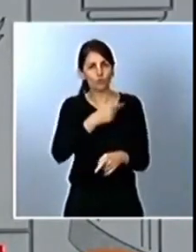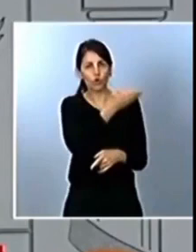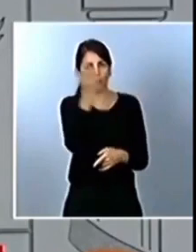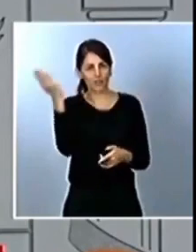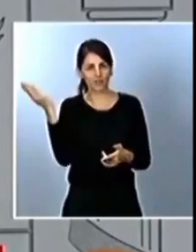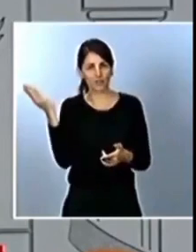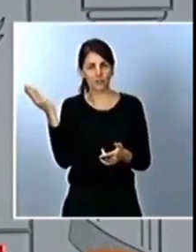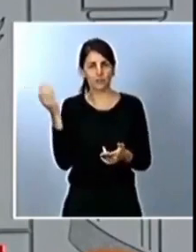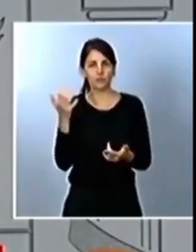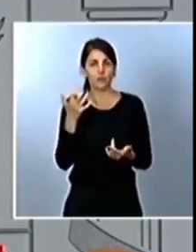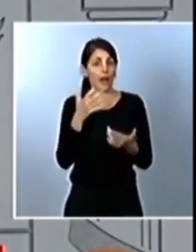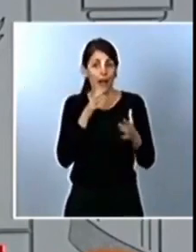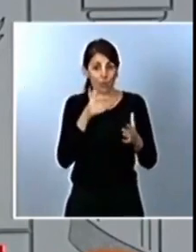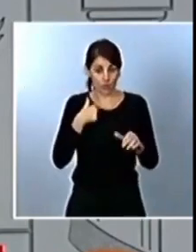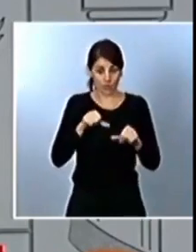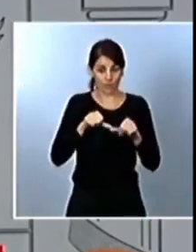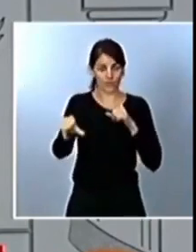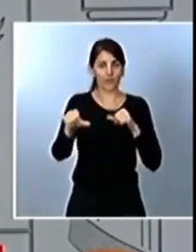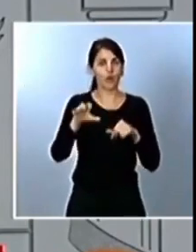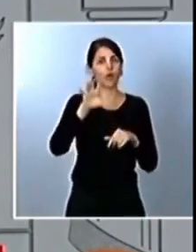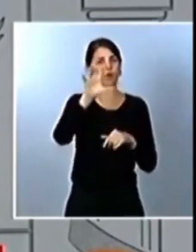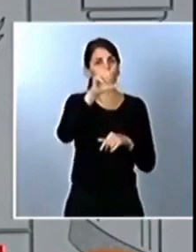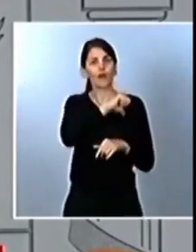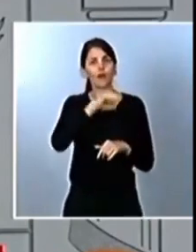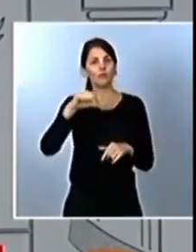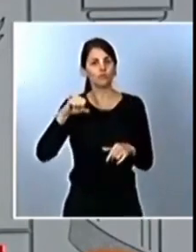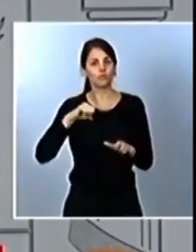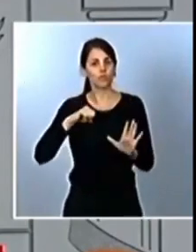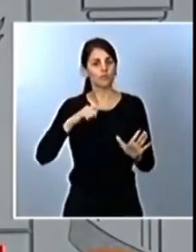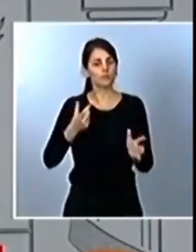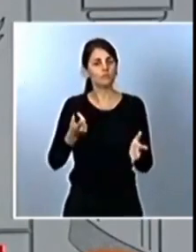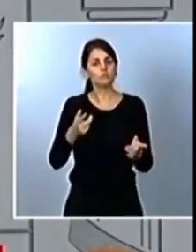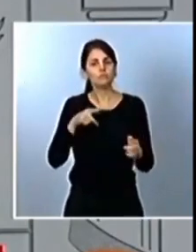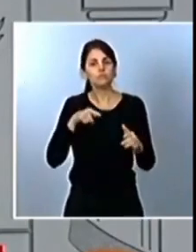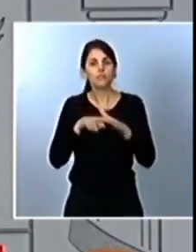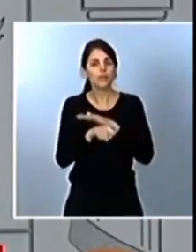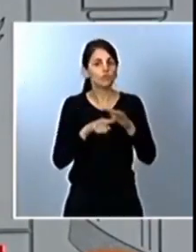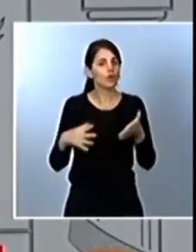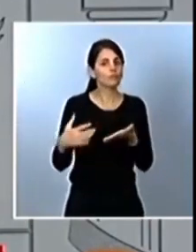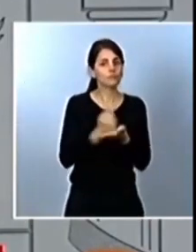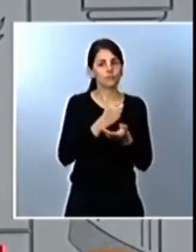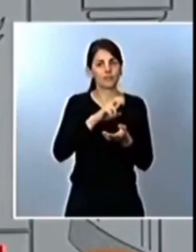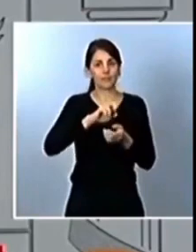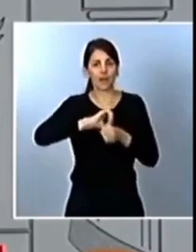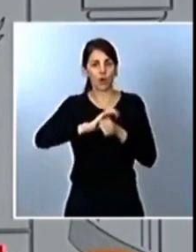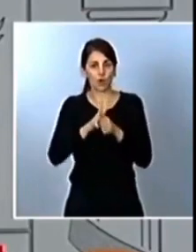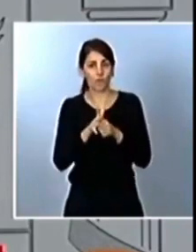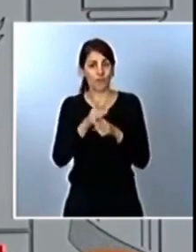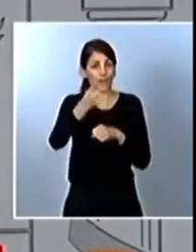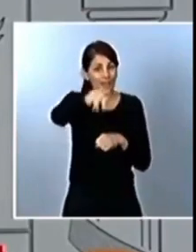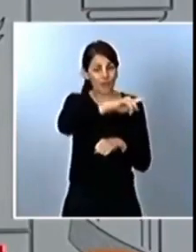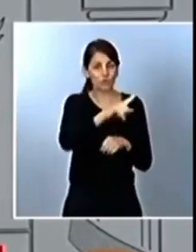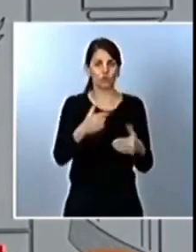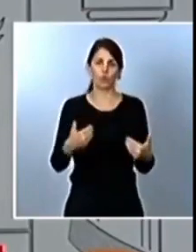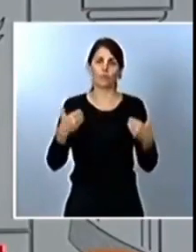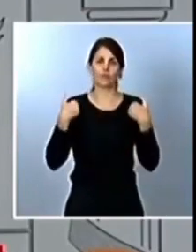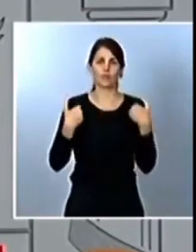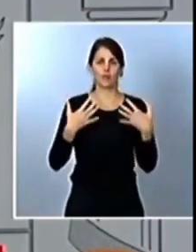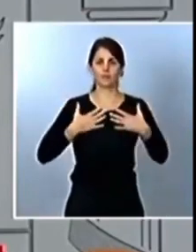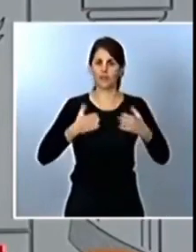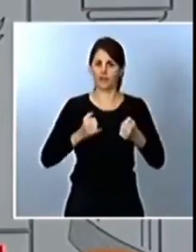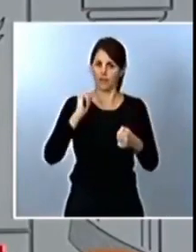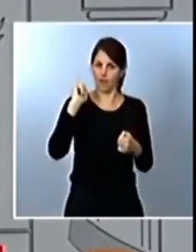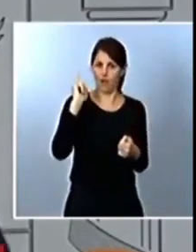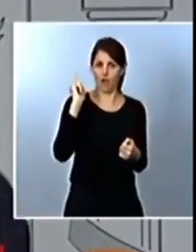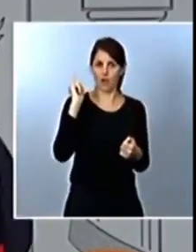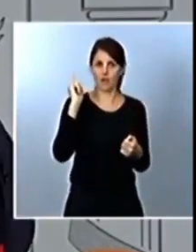en el ámbito de la sanidad pública, de la salud pública, también de la atención a los mayores. Por tanto, el Gobierno de España no manda sobre los hospitales